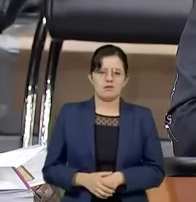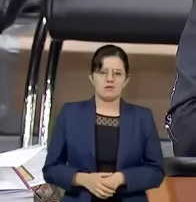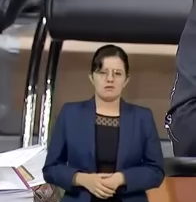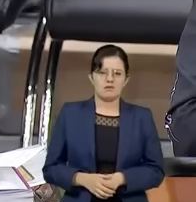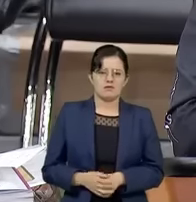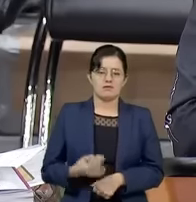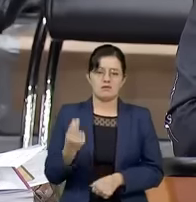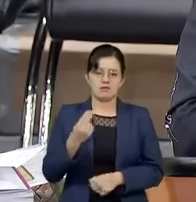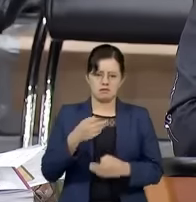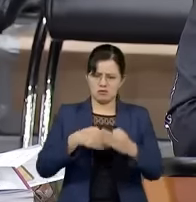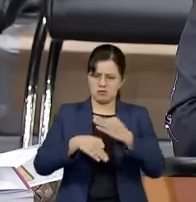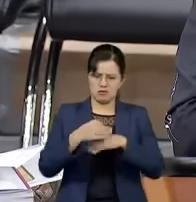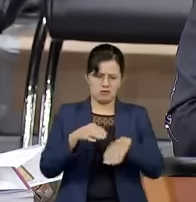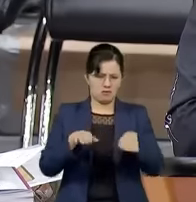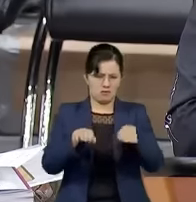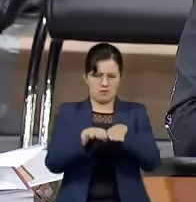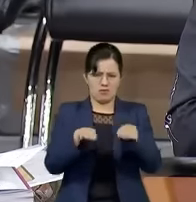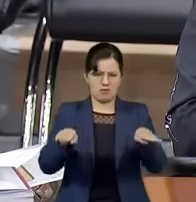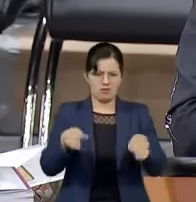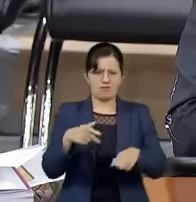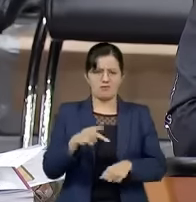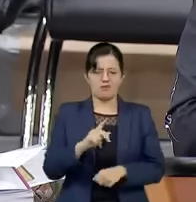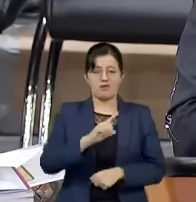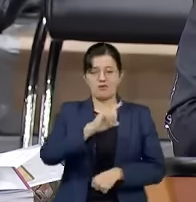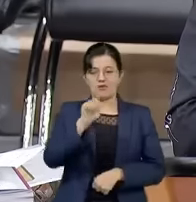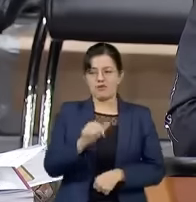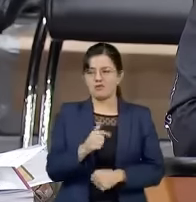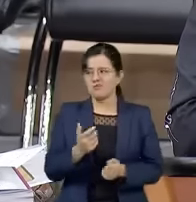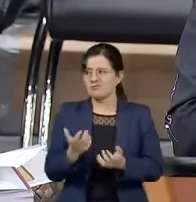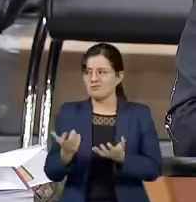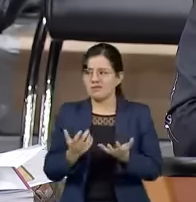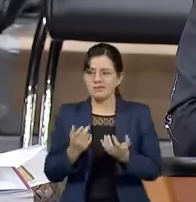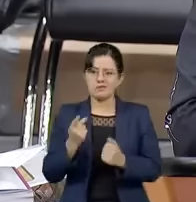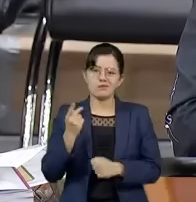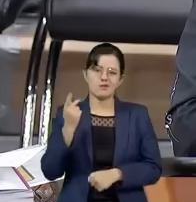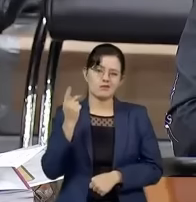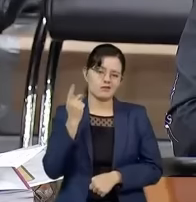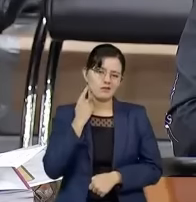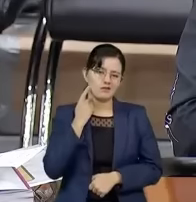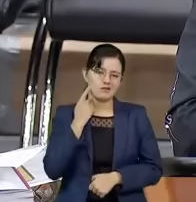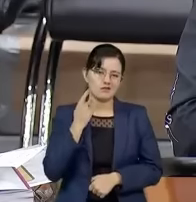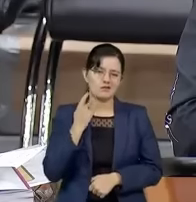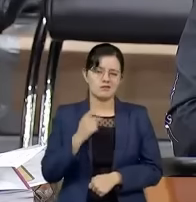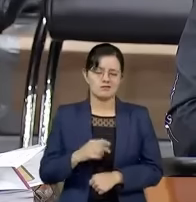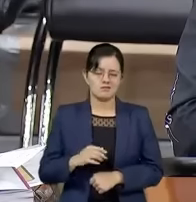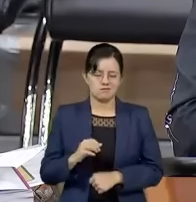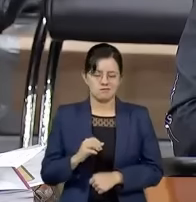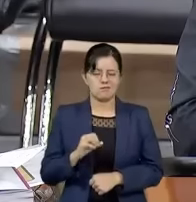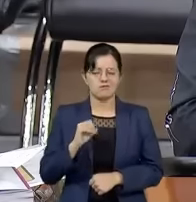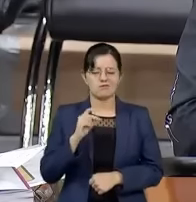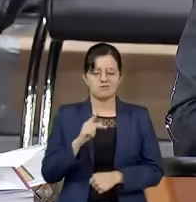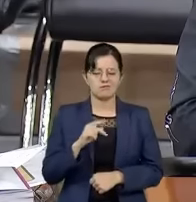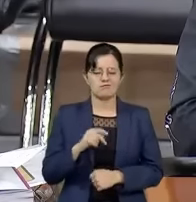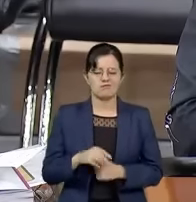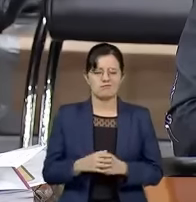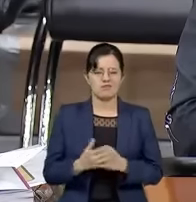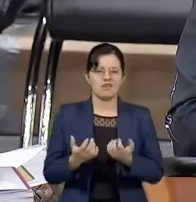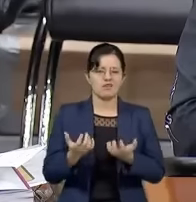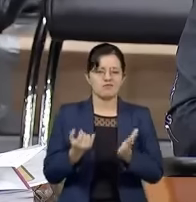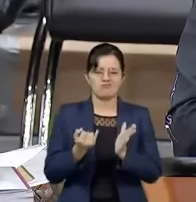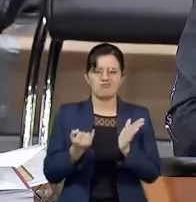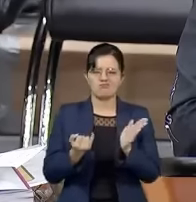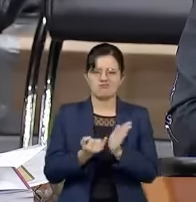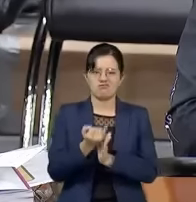con un piso y ya era una decisión política decir te llegas con toda la la